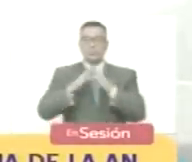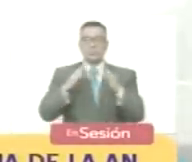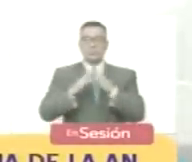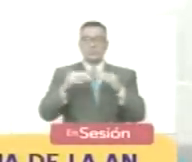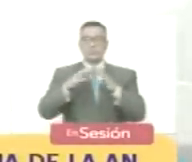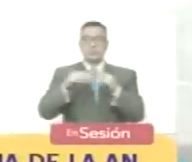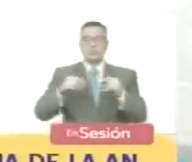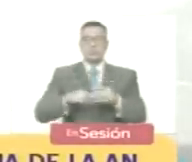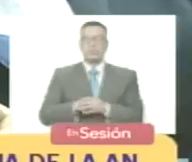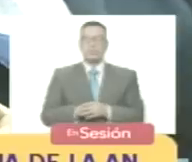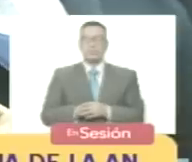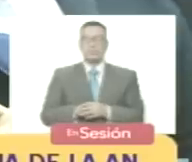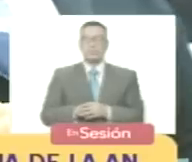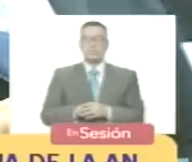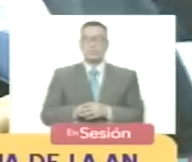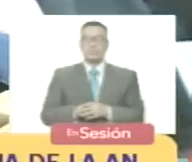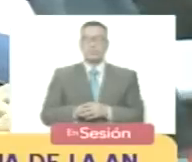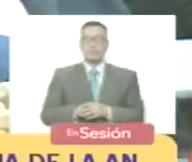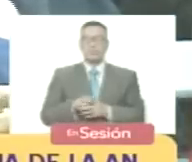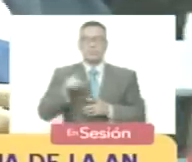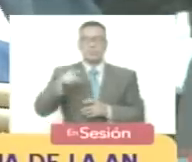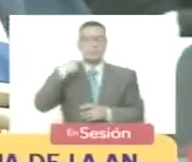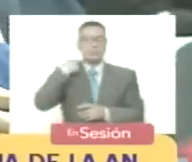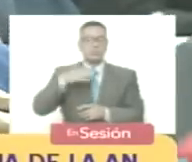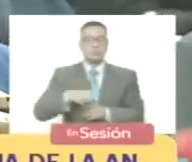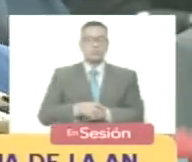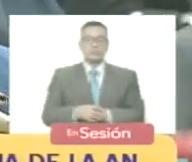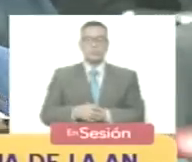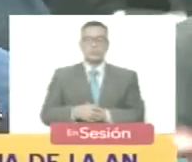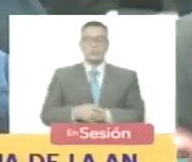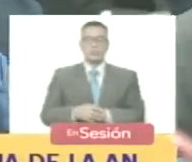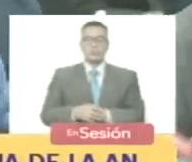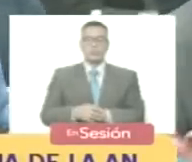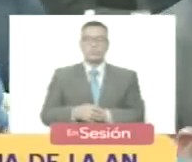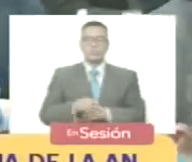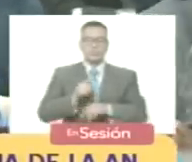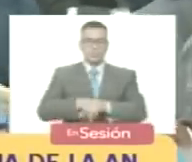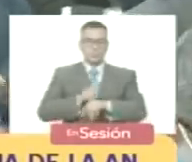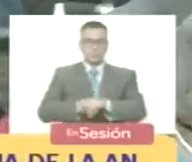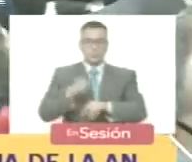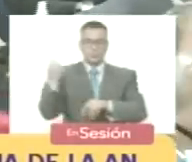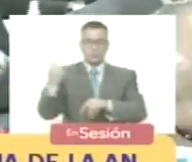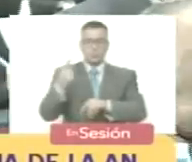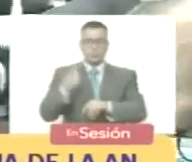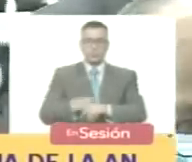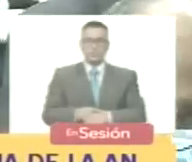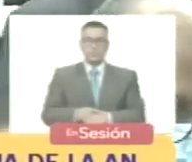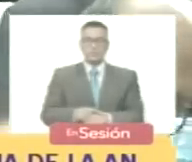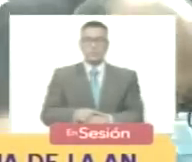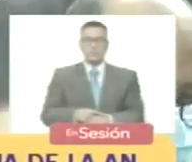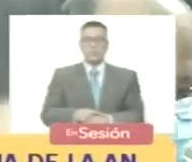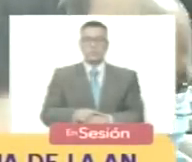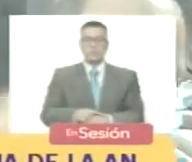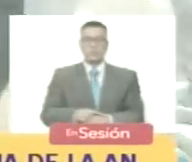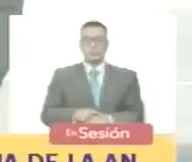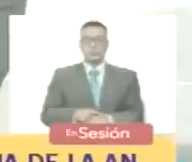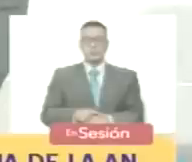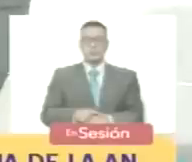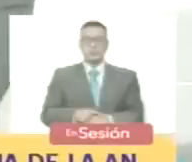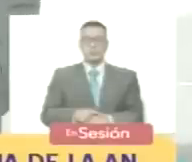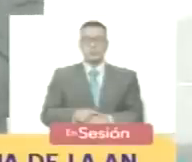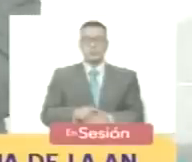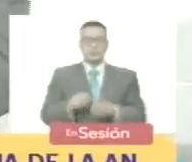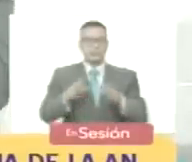todos. Eso fue lo que perdimos en tiempos recientes, cuando la